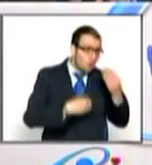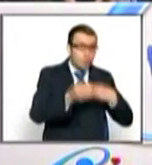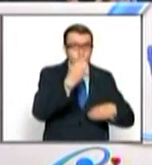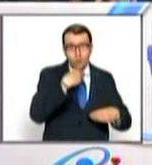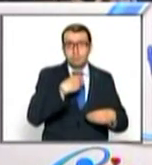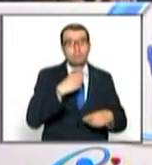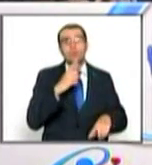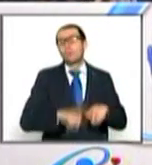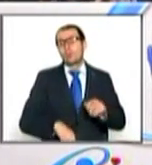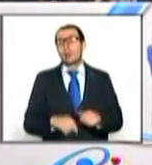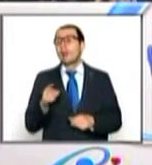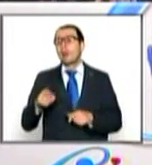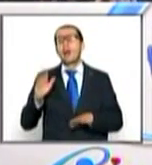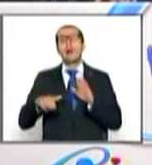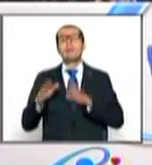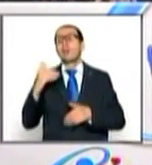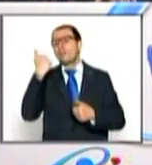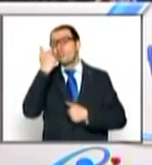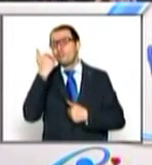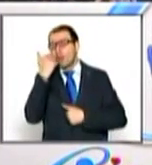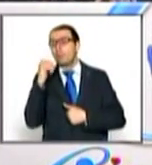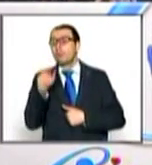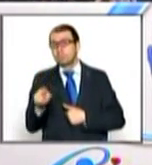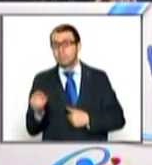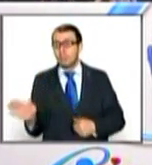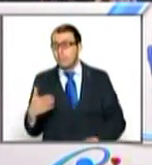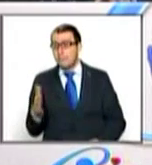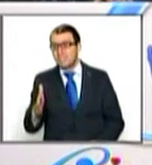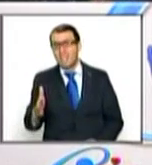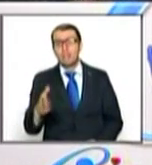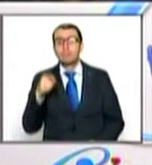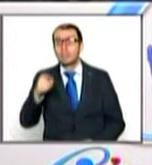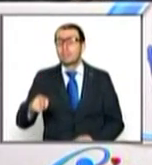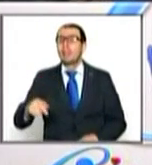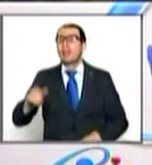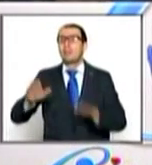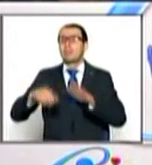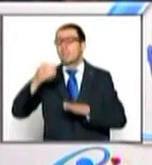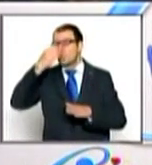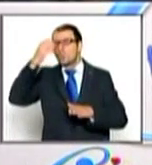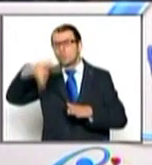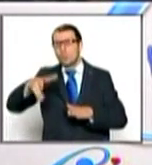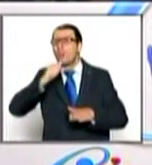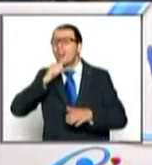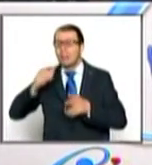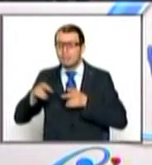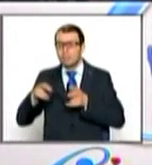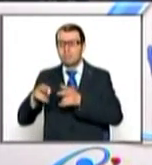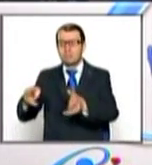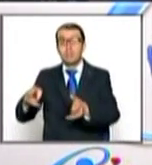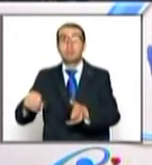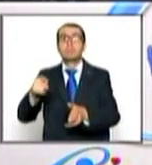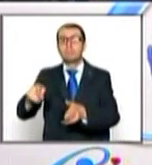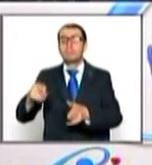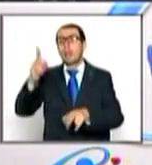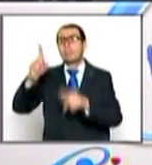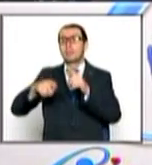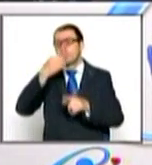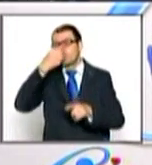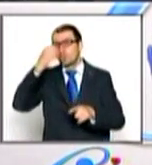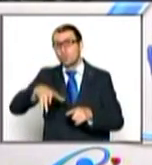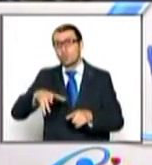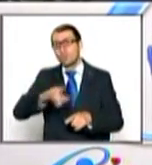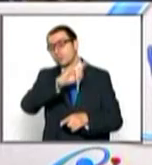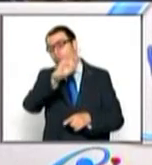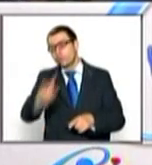con mercurio y con plomo por lo que les explicaba ahora, los derrames de petróleo y las sustancias tóxicas que hay en el mar. Entonces la grasa de los pescados ahí